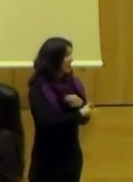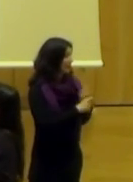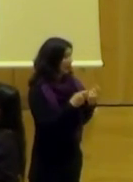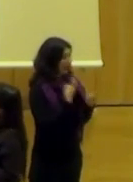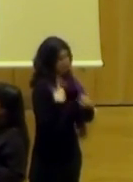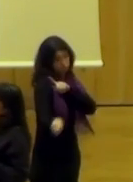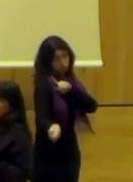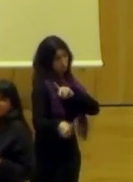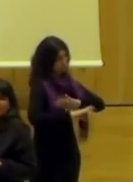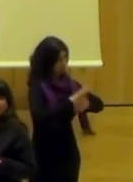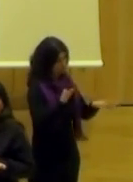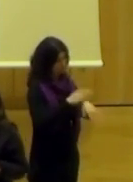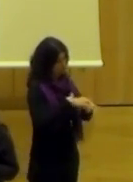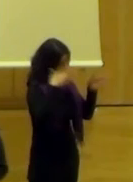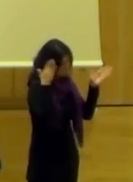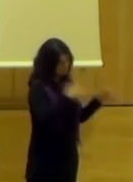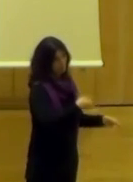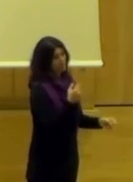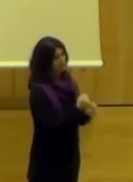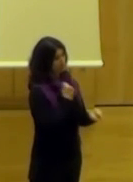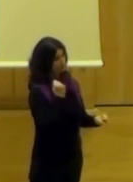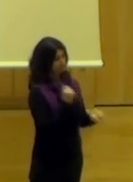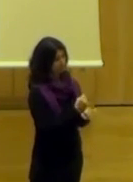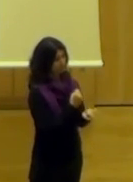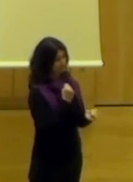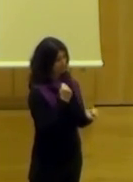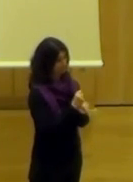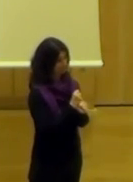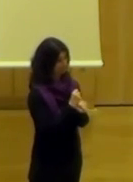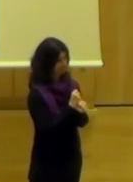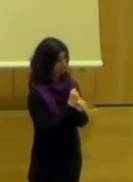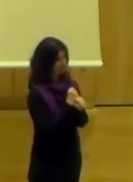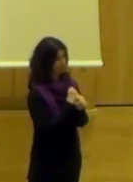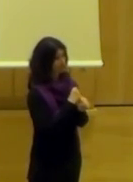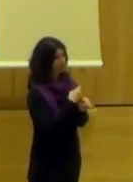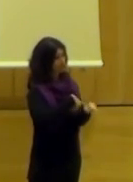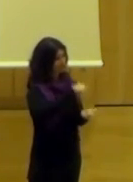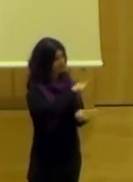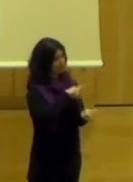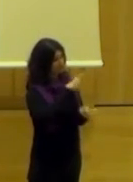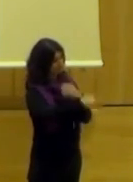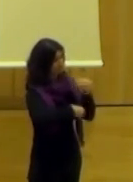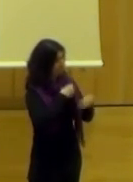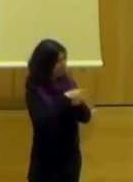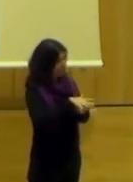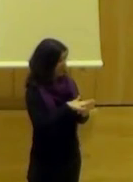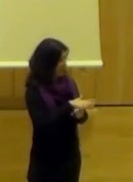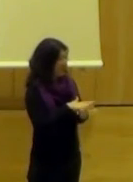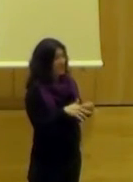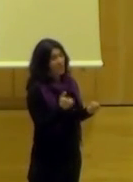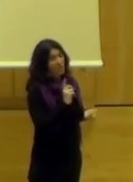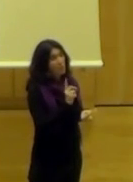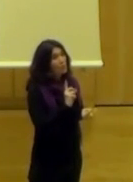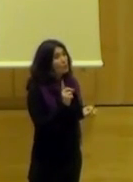estrategias muy muy distintas para trabajar y al final es fomentar lo que ya se está haciendo en el barrio, no